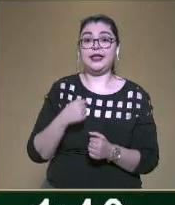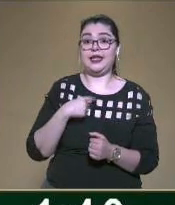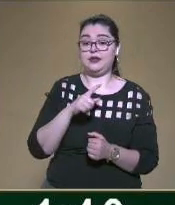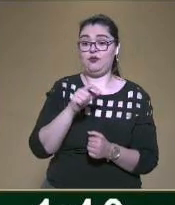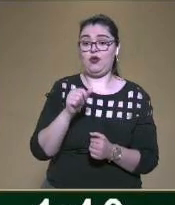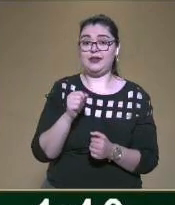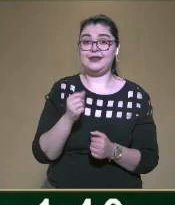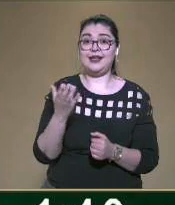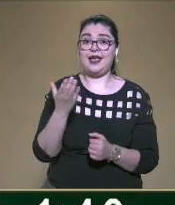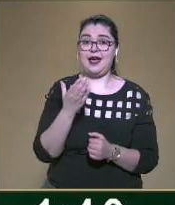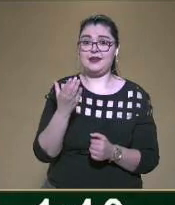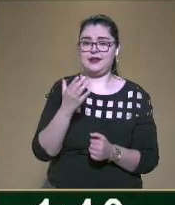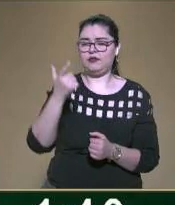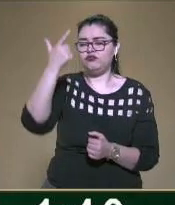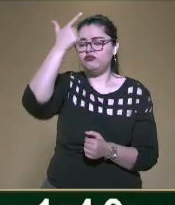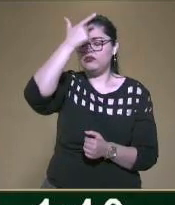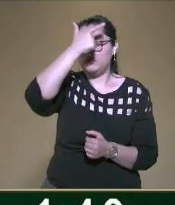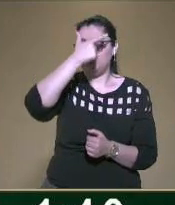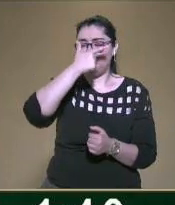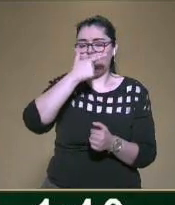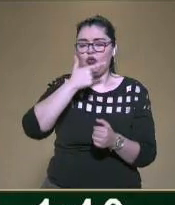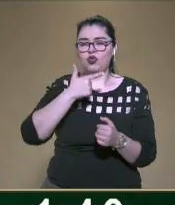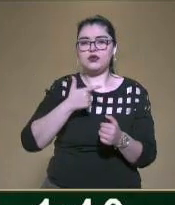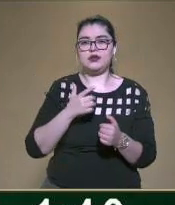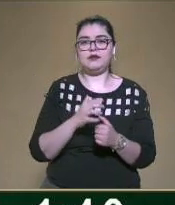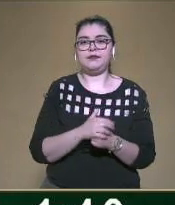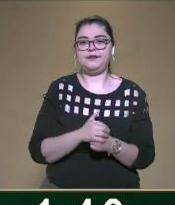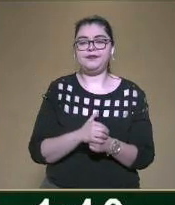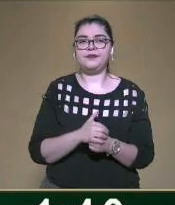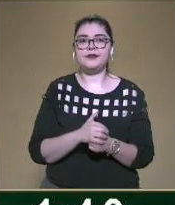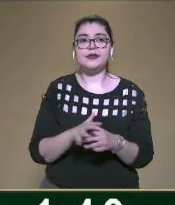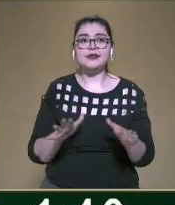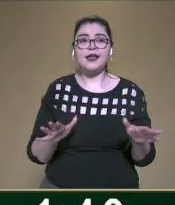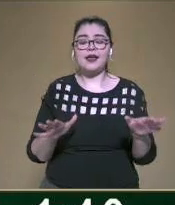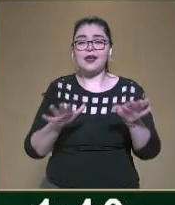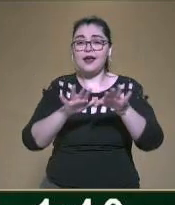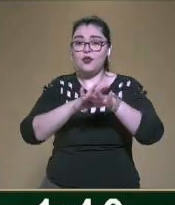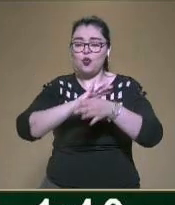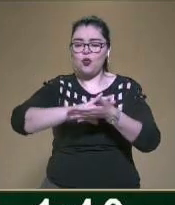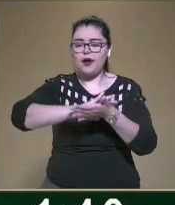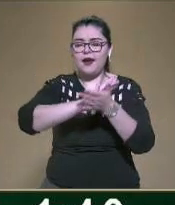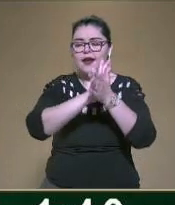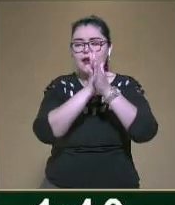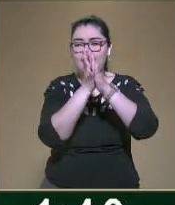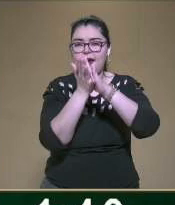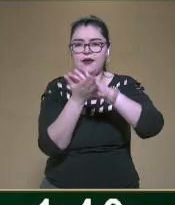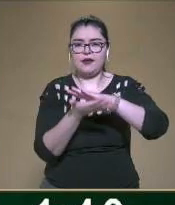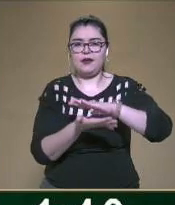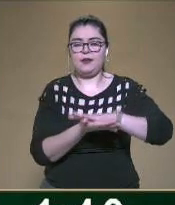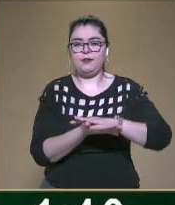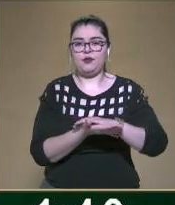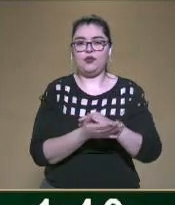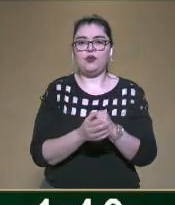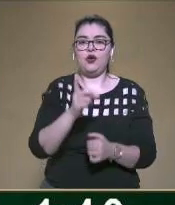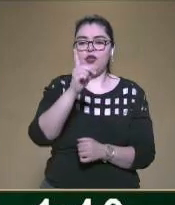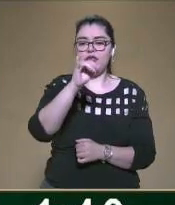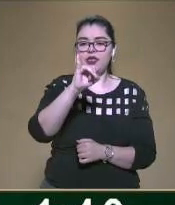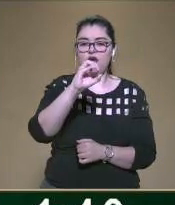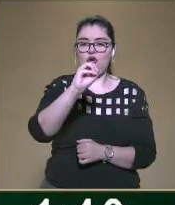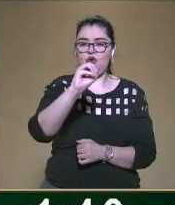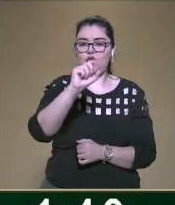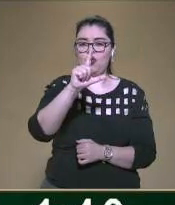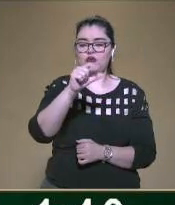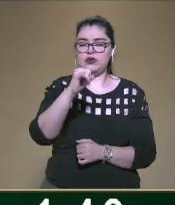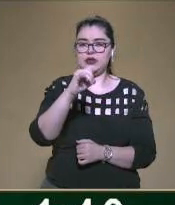la oscuridad que tiene lugar en los cloroplastos y que supone la reducción del dióxido de carbono